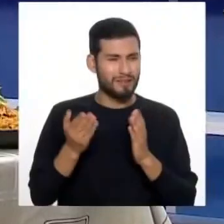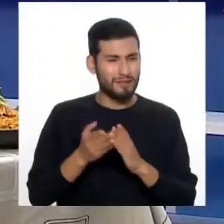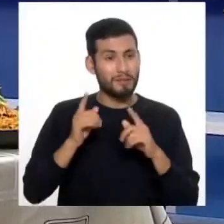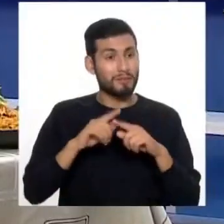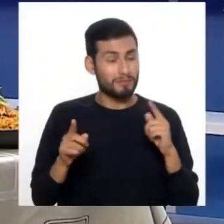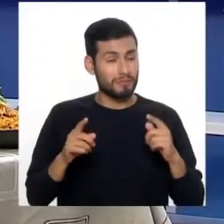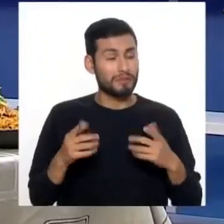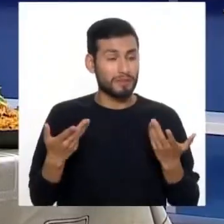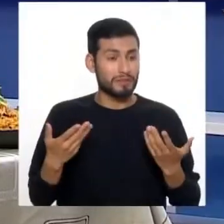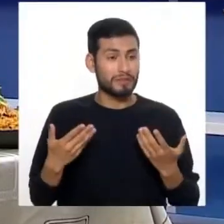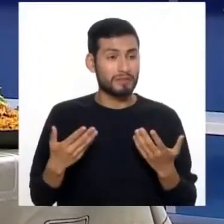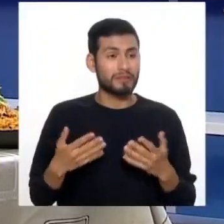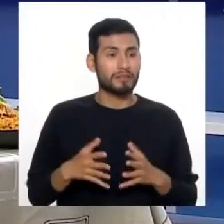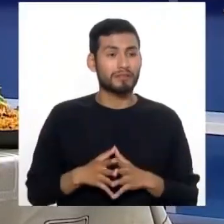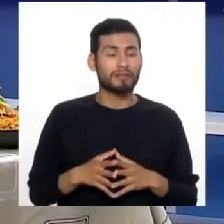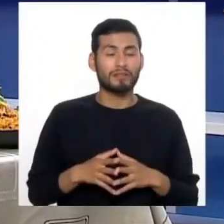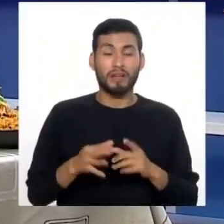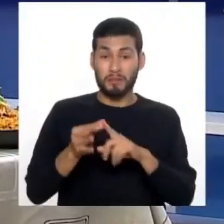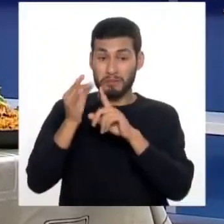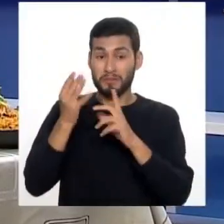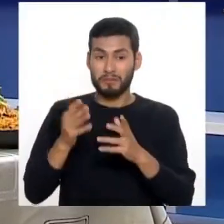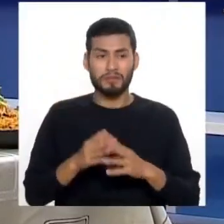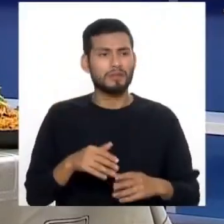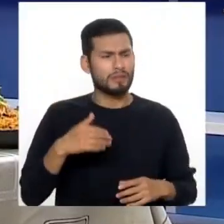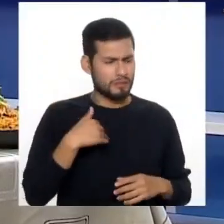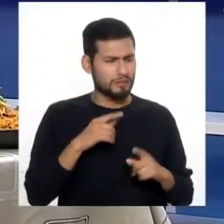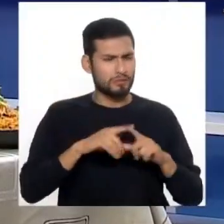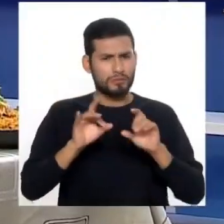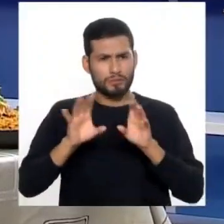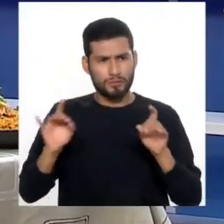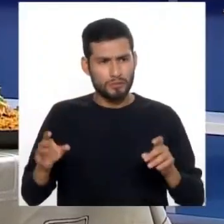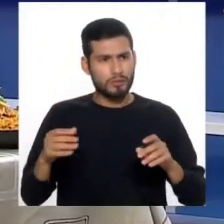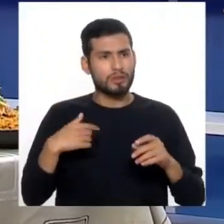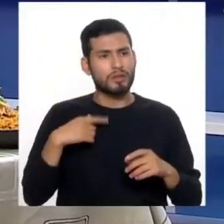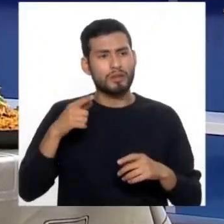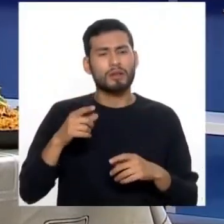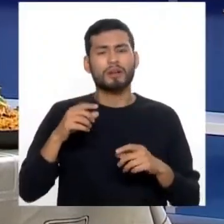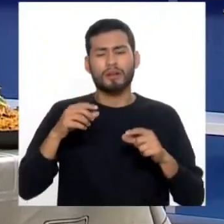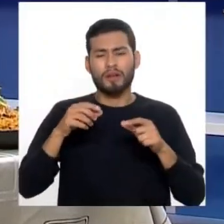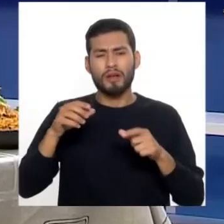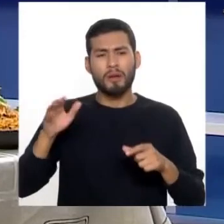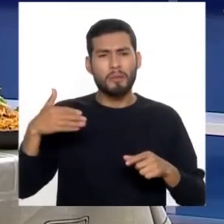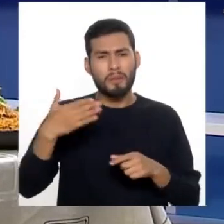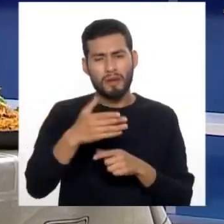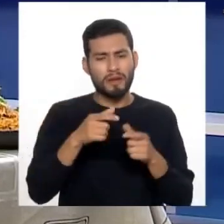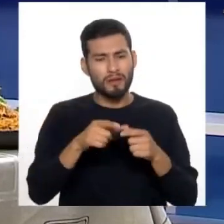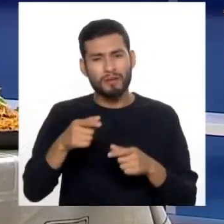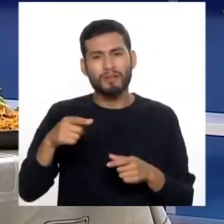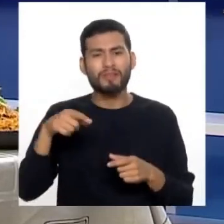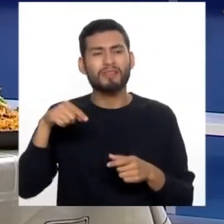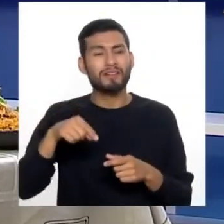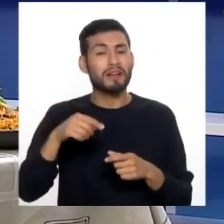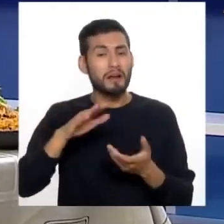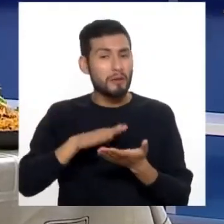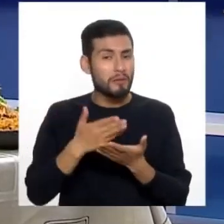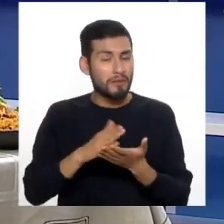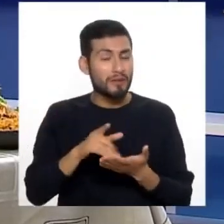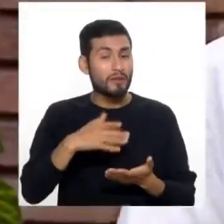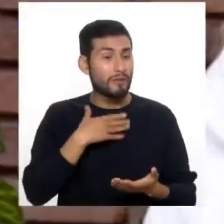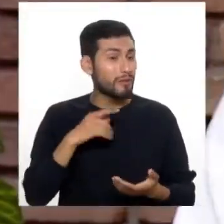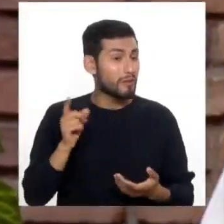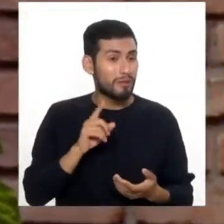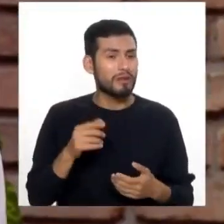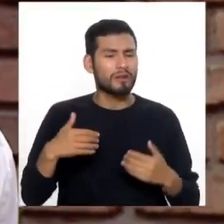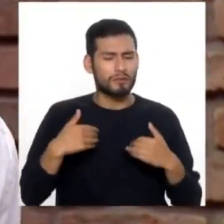también tienen un menú especial. Tenemos nuestras variantes, tenemos nuestro nugget de pescado, siempre yéndonos por el marino. Qué rico. Si por ahí los niños no les